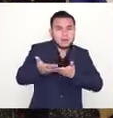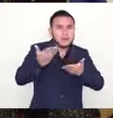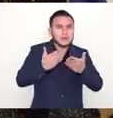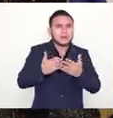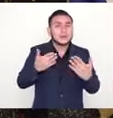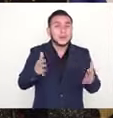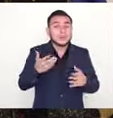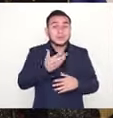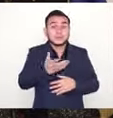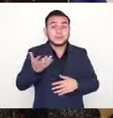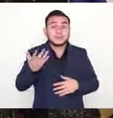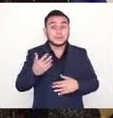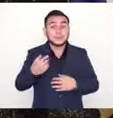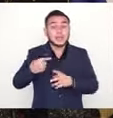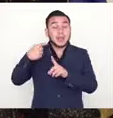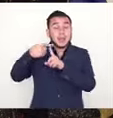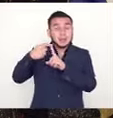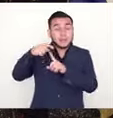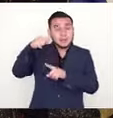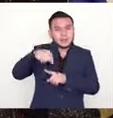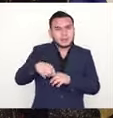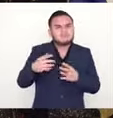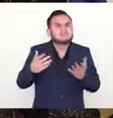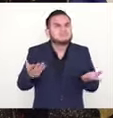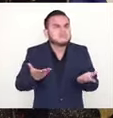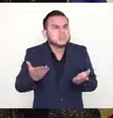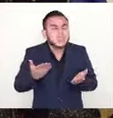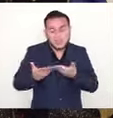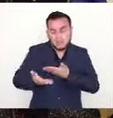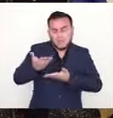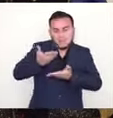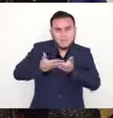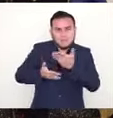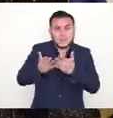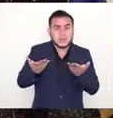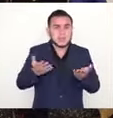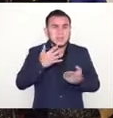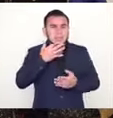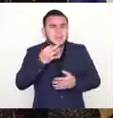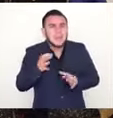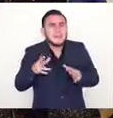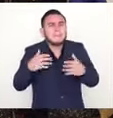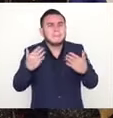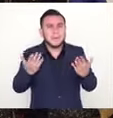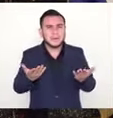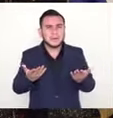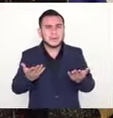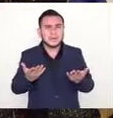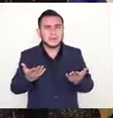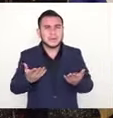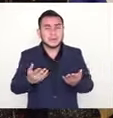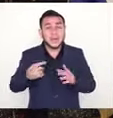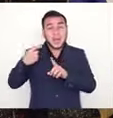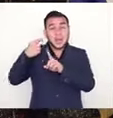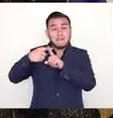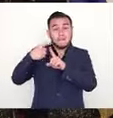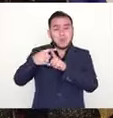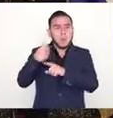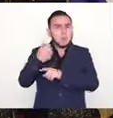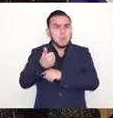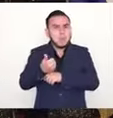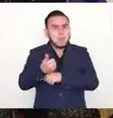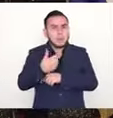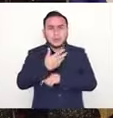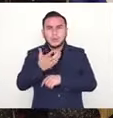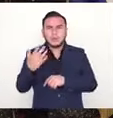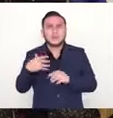habíamos regresado al estatus de abril de este año lo cual no hubiera sido algo tan grave sí y en abril de este año ya estábamos bastante bien con el